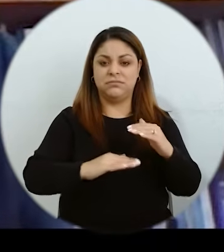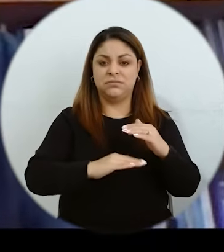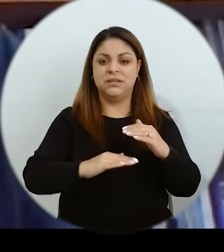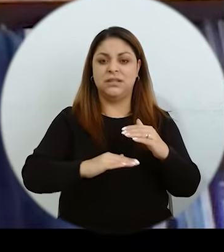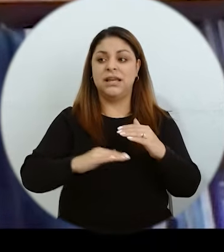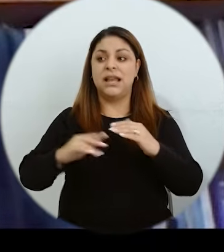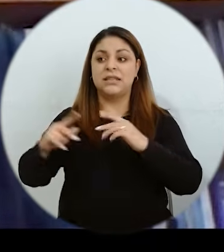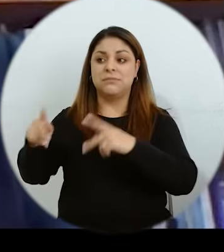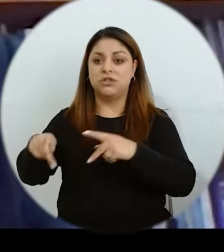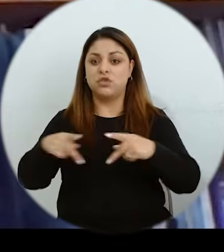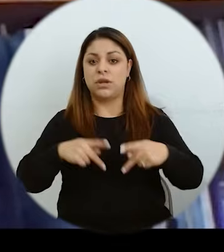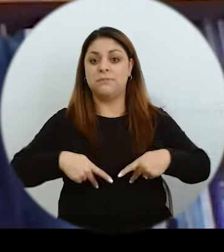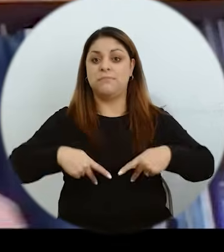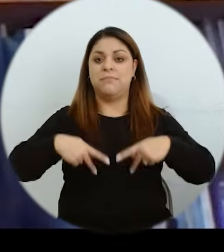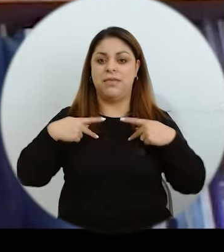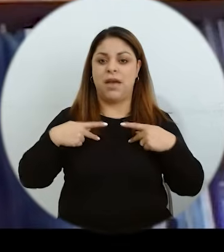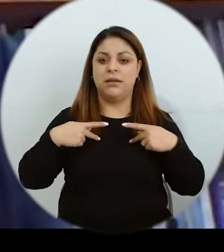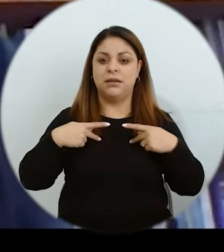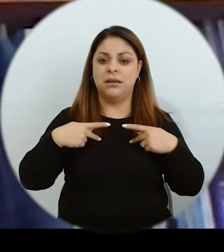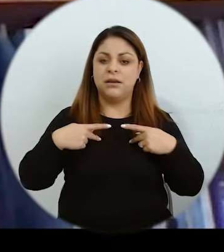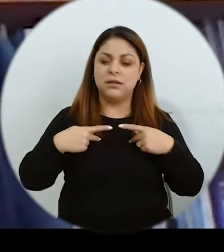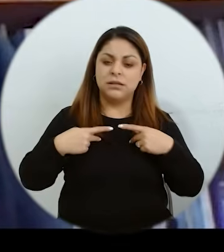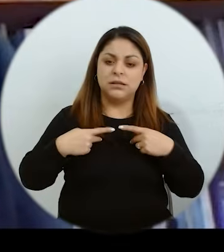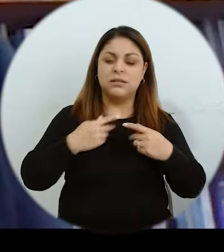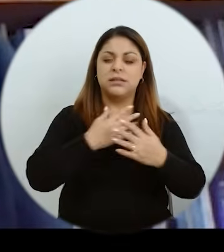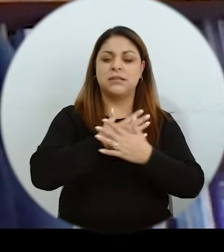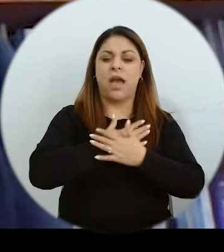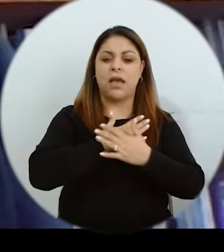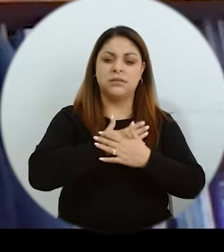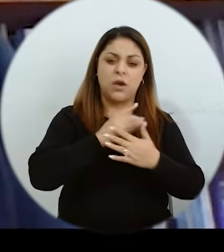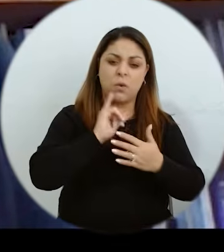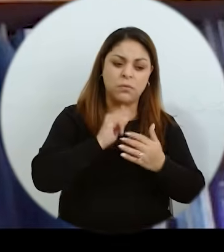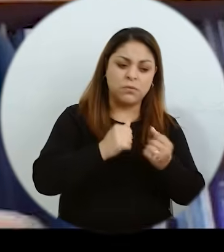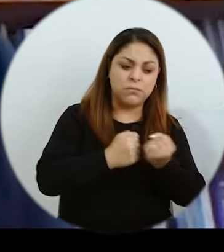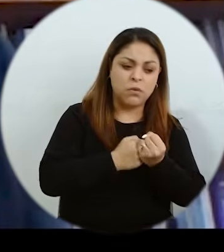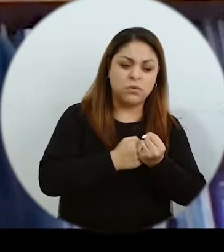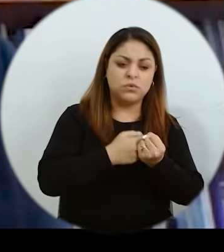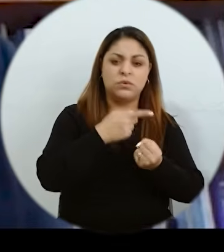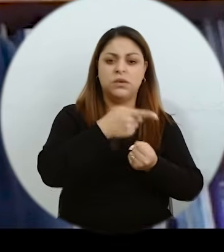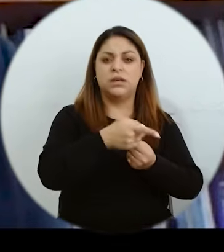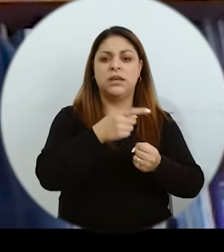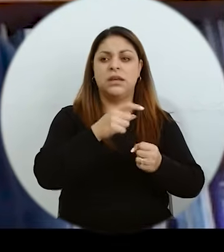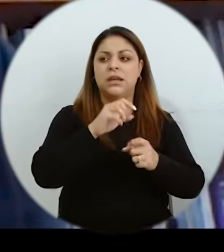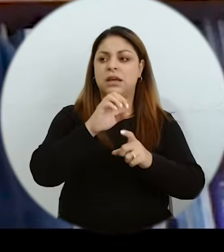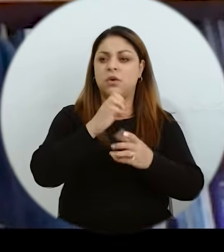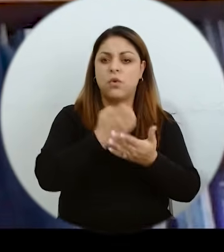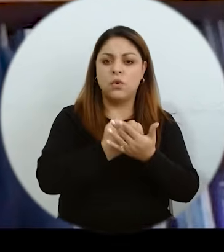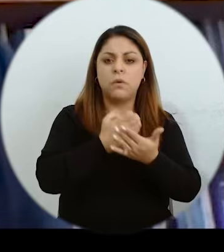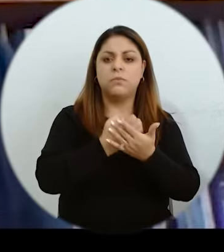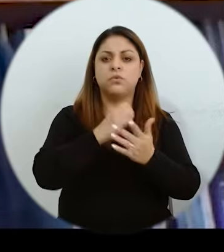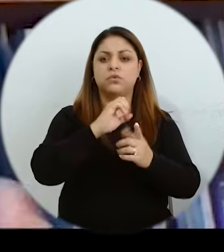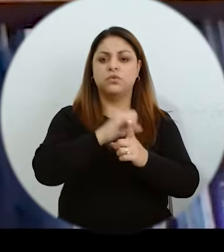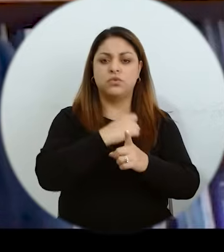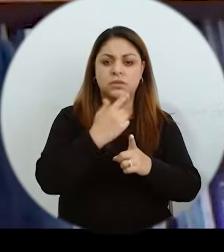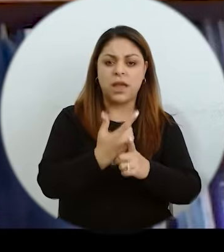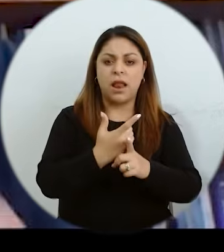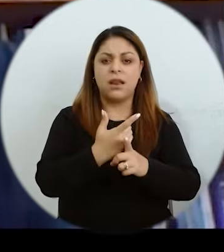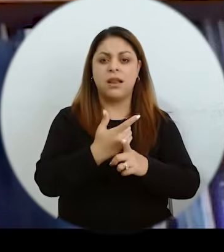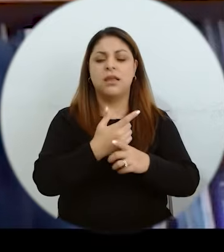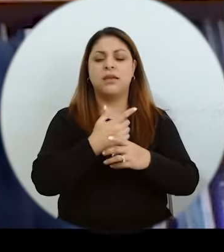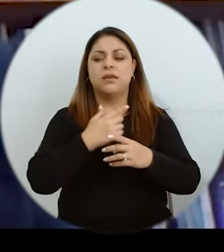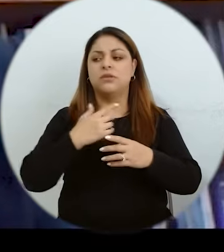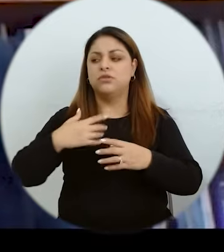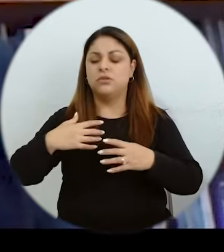bases sobre las cuales descansa la vida ciudadana, sobre las que descansa la actividad social,